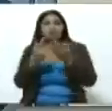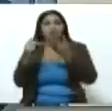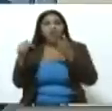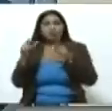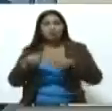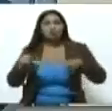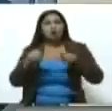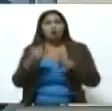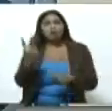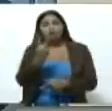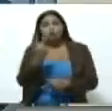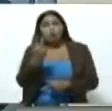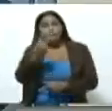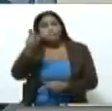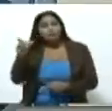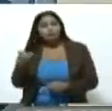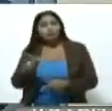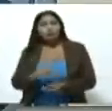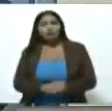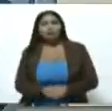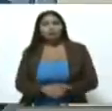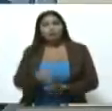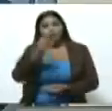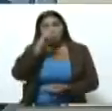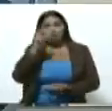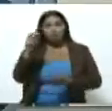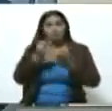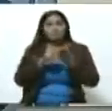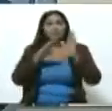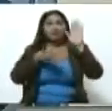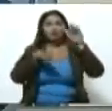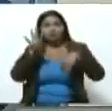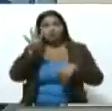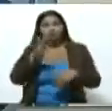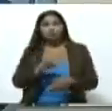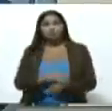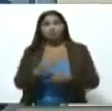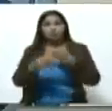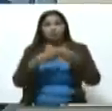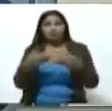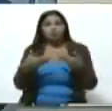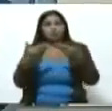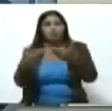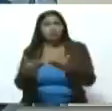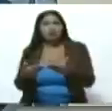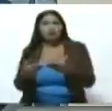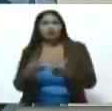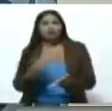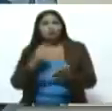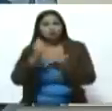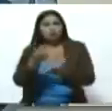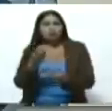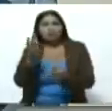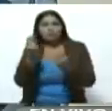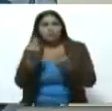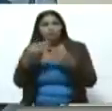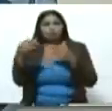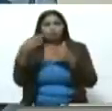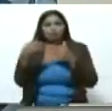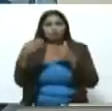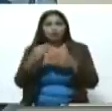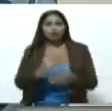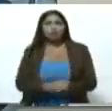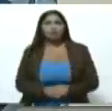las cuales dos de ellas, en el año 2014, le hicieron entrega de una gran suma de dinero en divisas